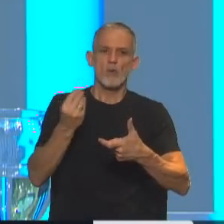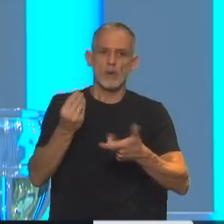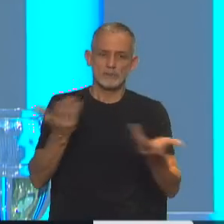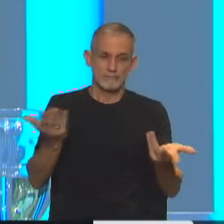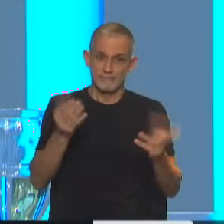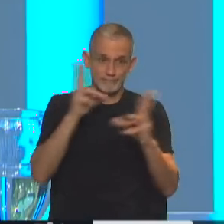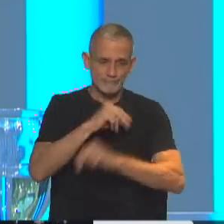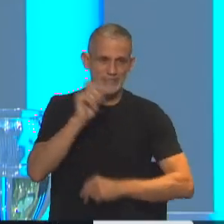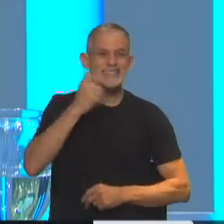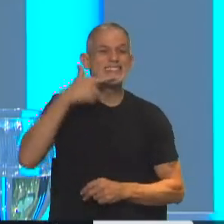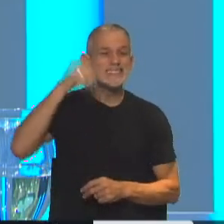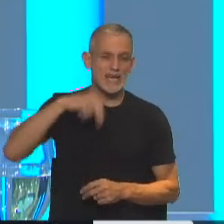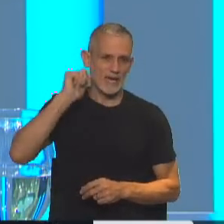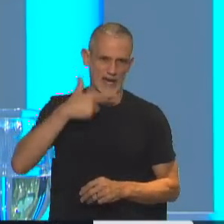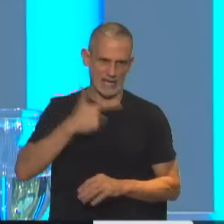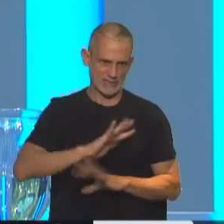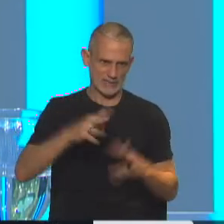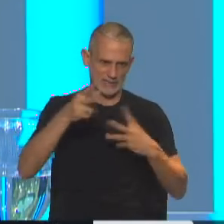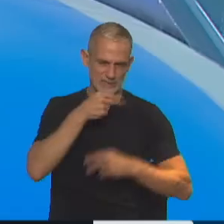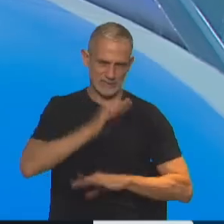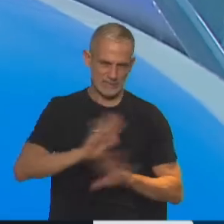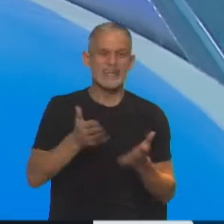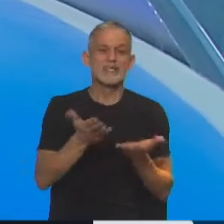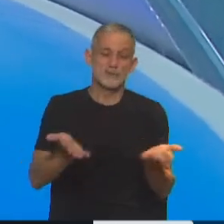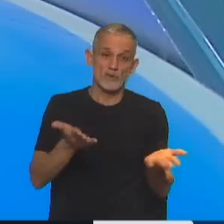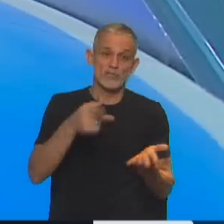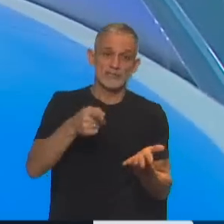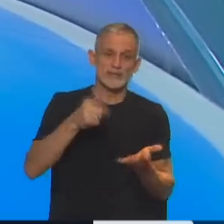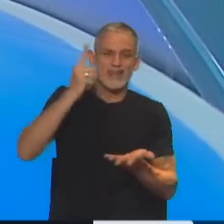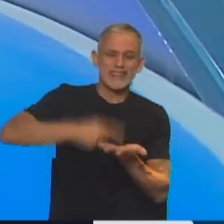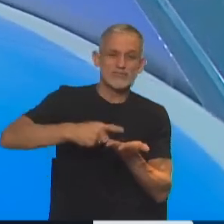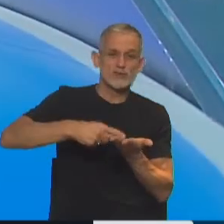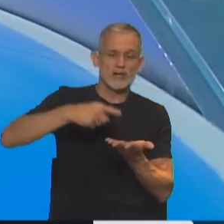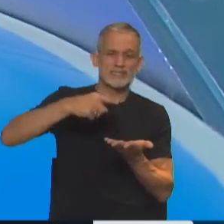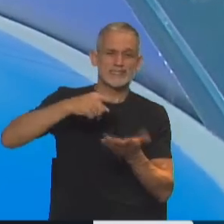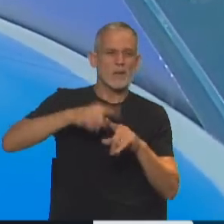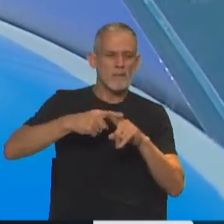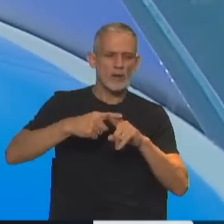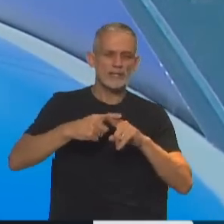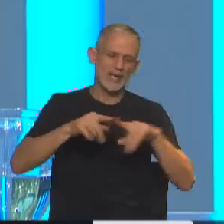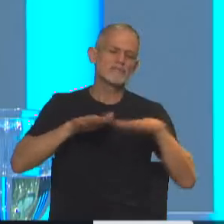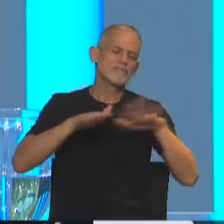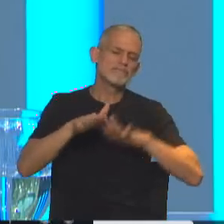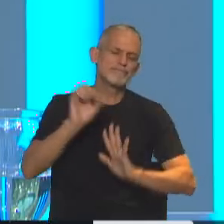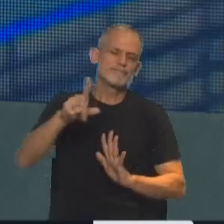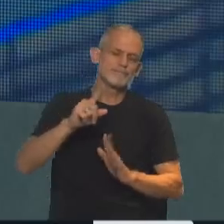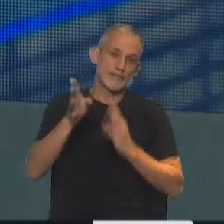quedó sin gas así que bueno una situación que es producto de decisiones políticas y de otras coyunturas internacionales como la guerra gracias a la